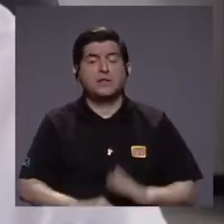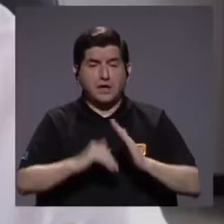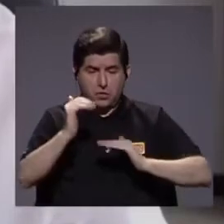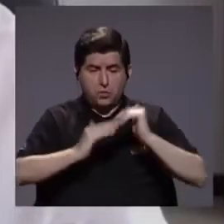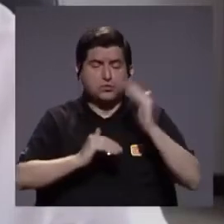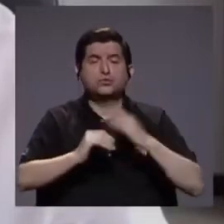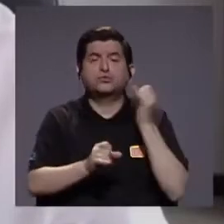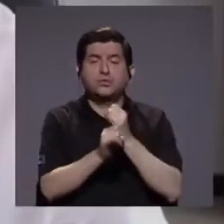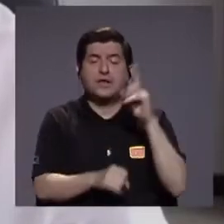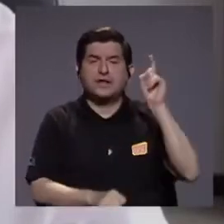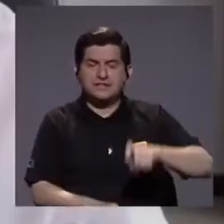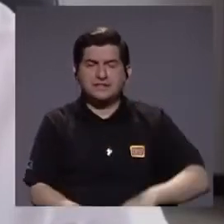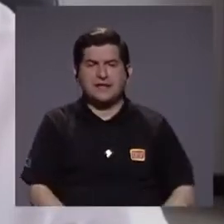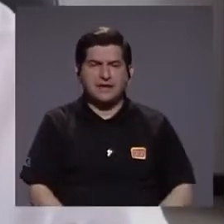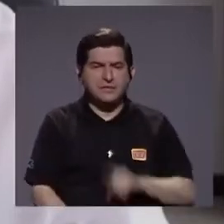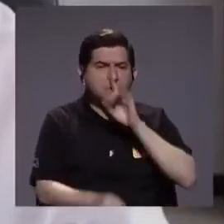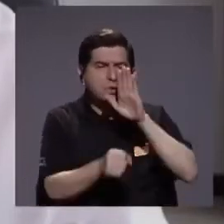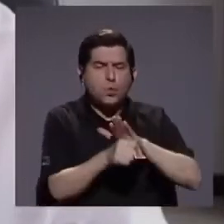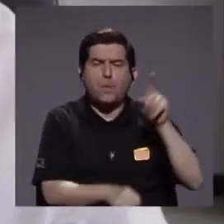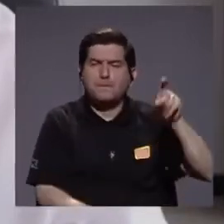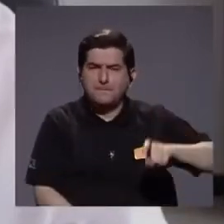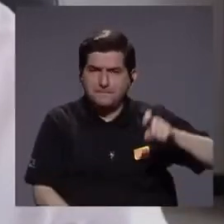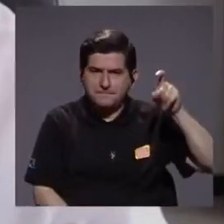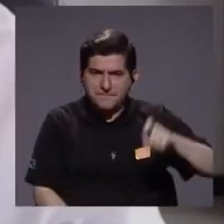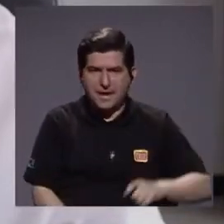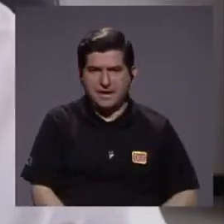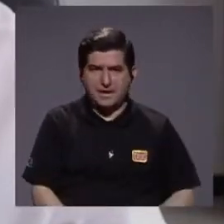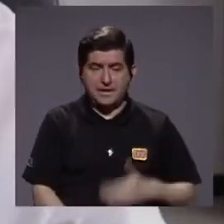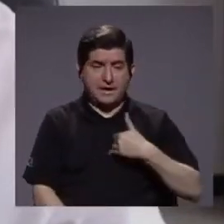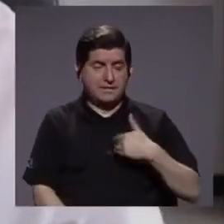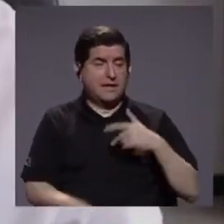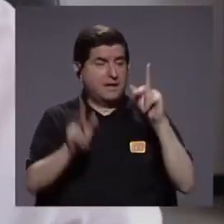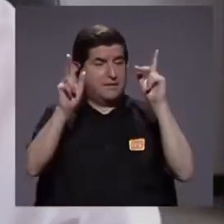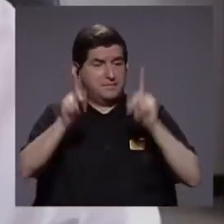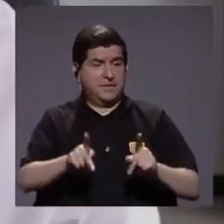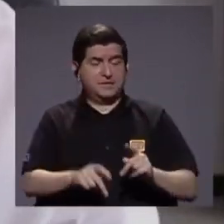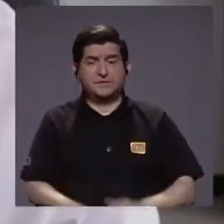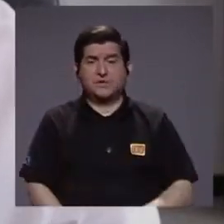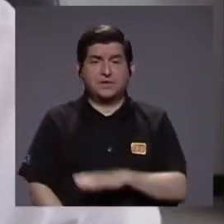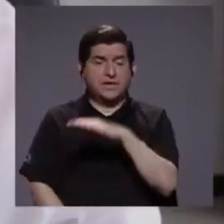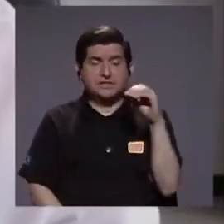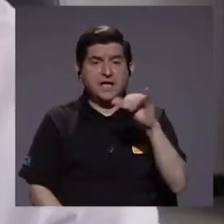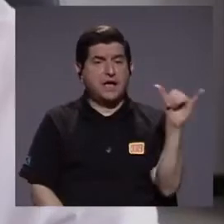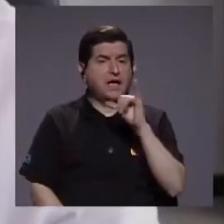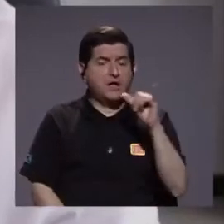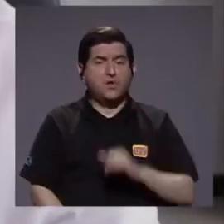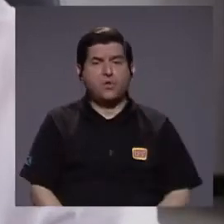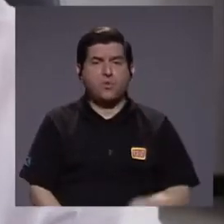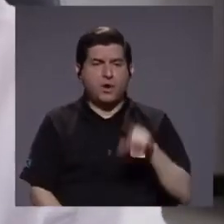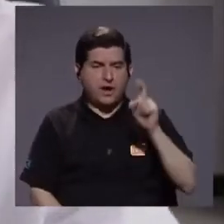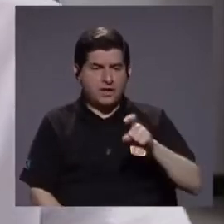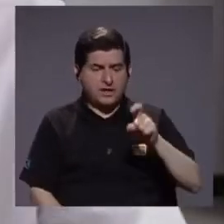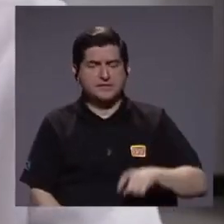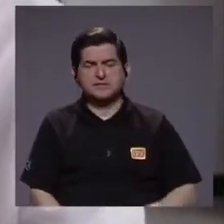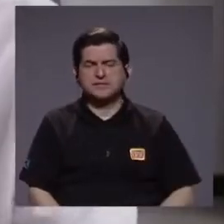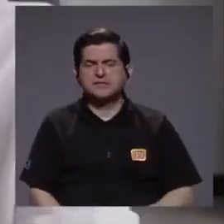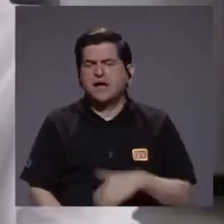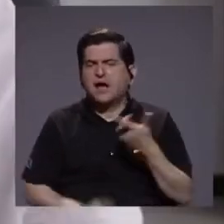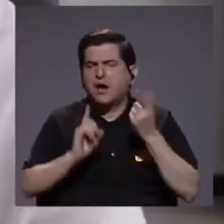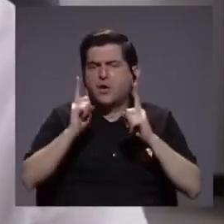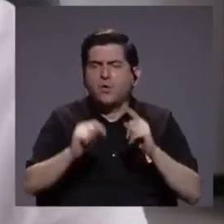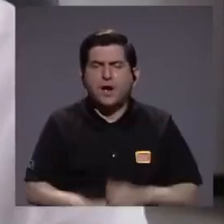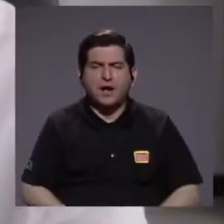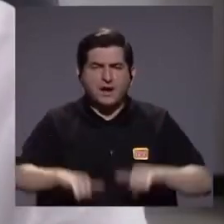institución, tienen que responder a esas necesidades de las personas y esas necesidades también de responder